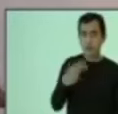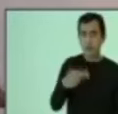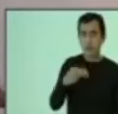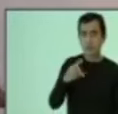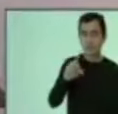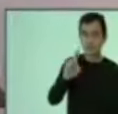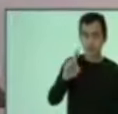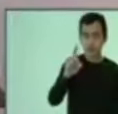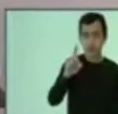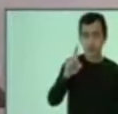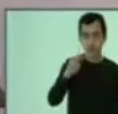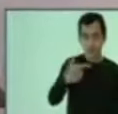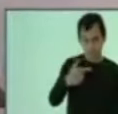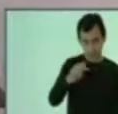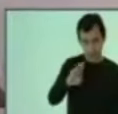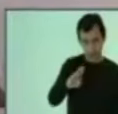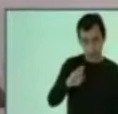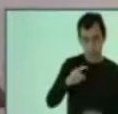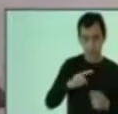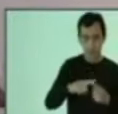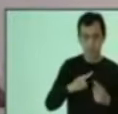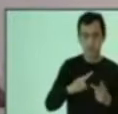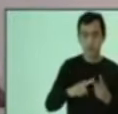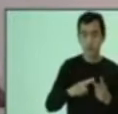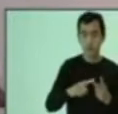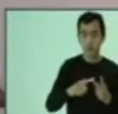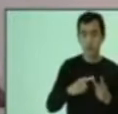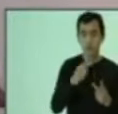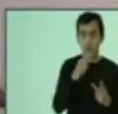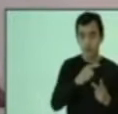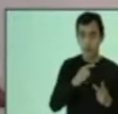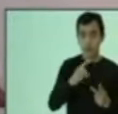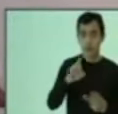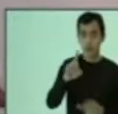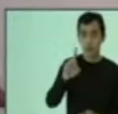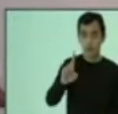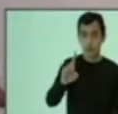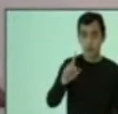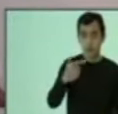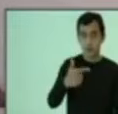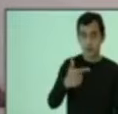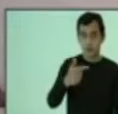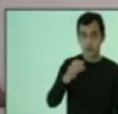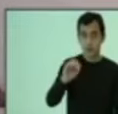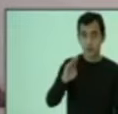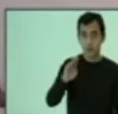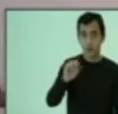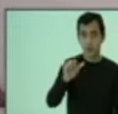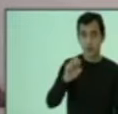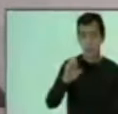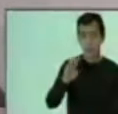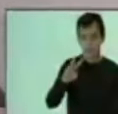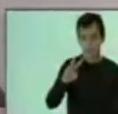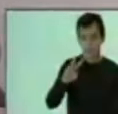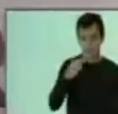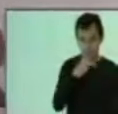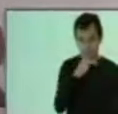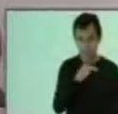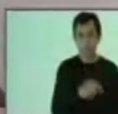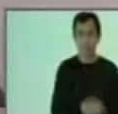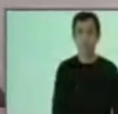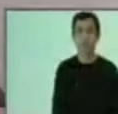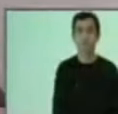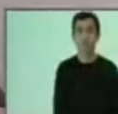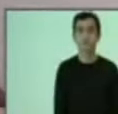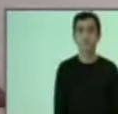del Bachillerato, y en la Dirección General del Colegio de Bachilleres, al que todos conocemos como COBAEF.